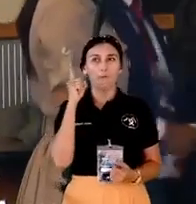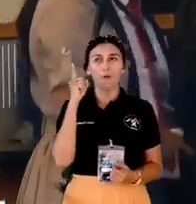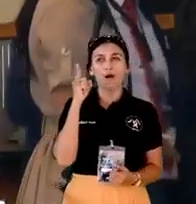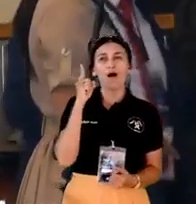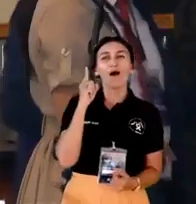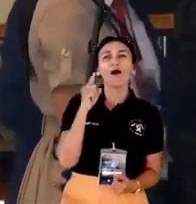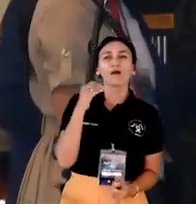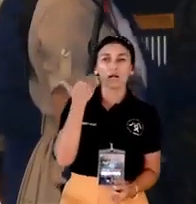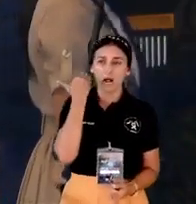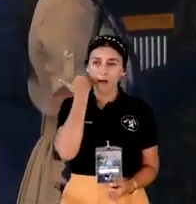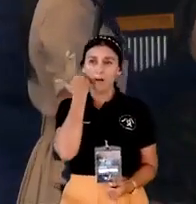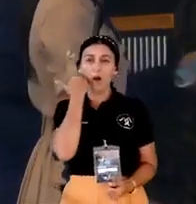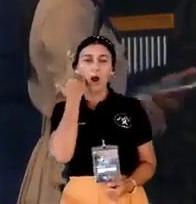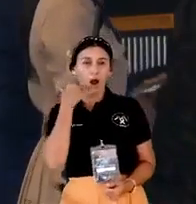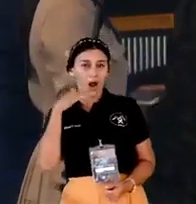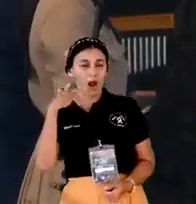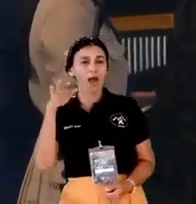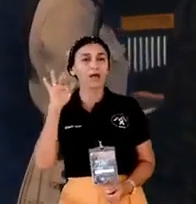mujer llamada Tabita.